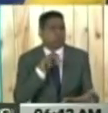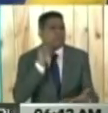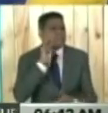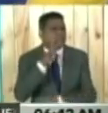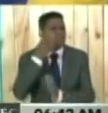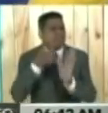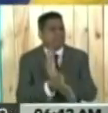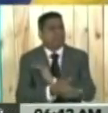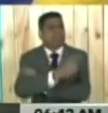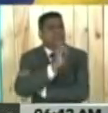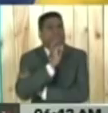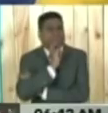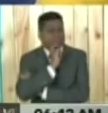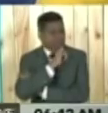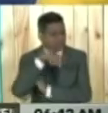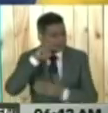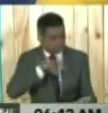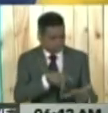ahí, y